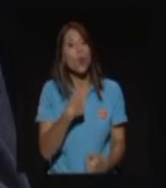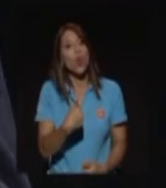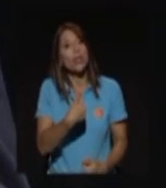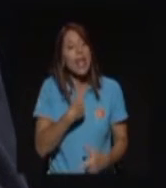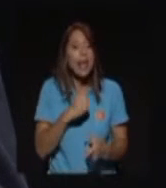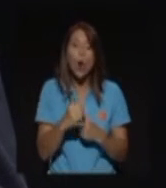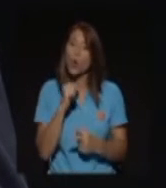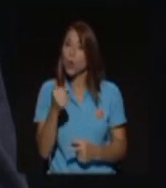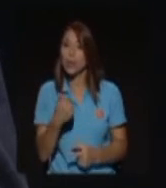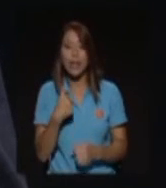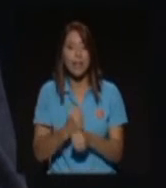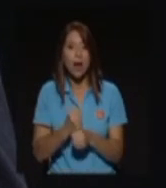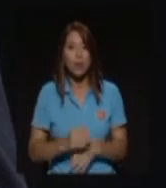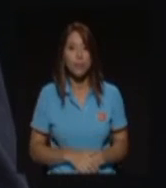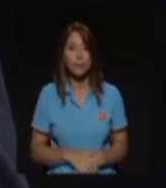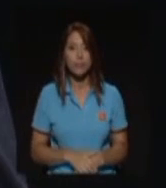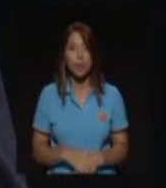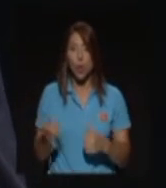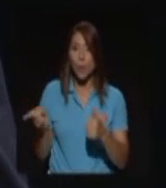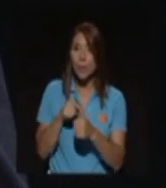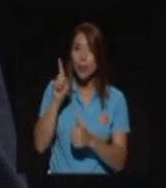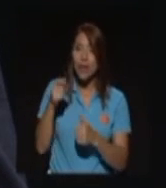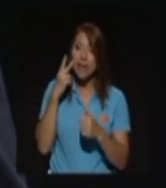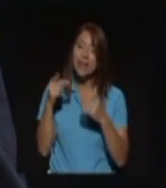ahí lo primero que habría que ver es